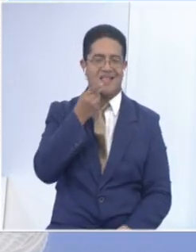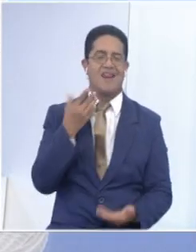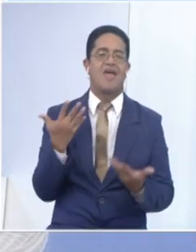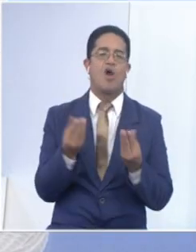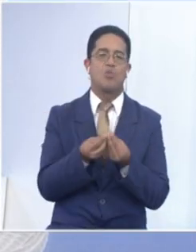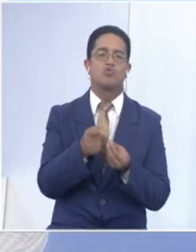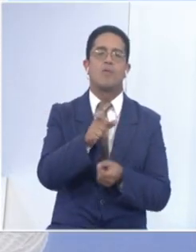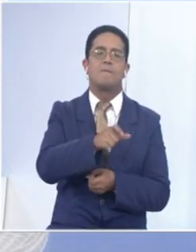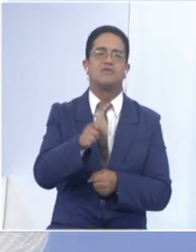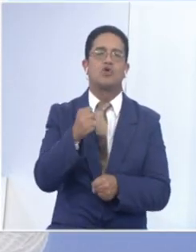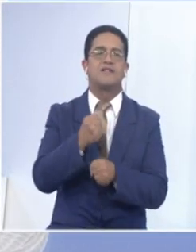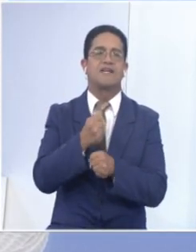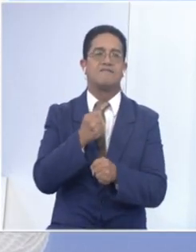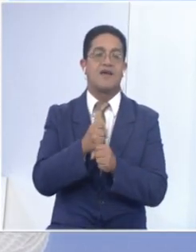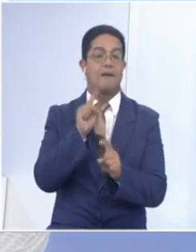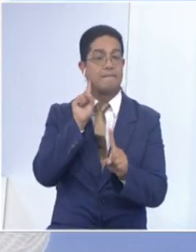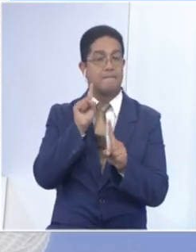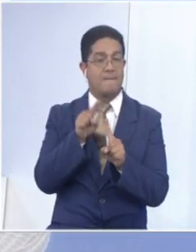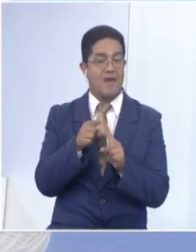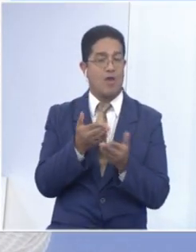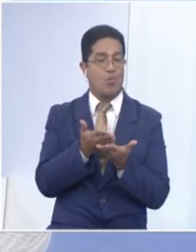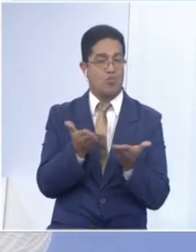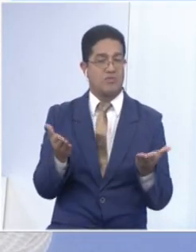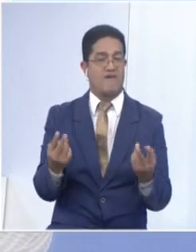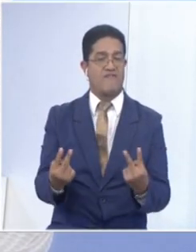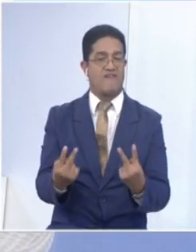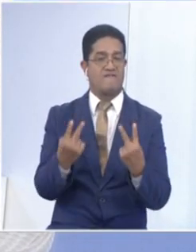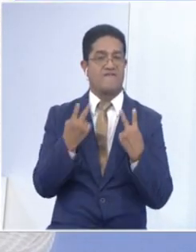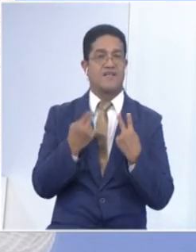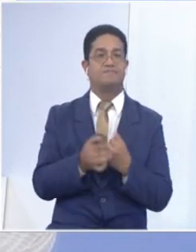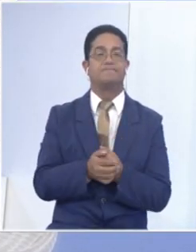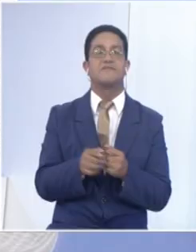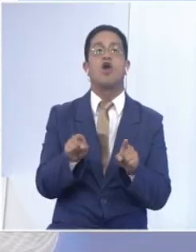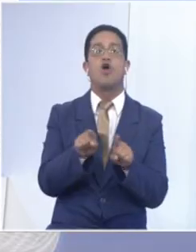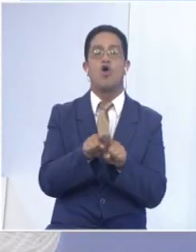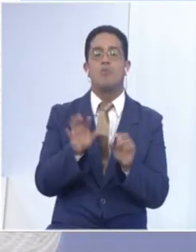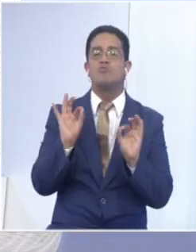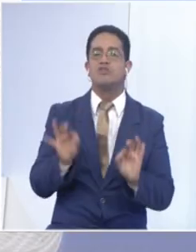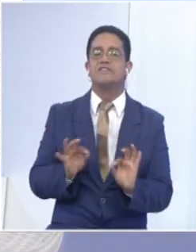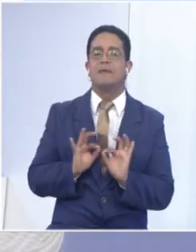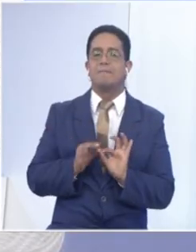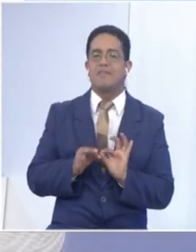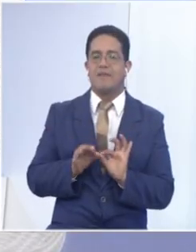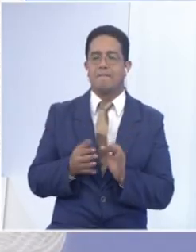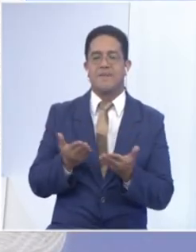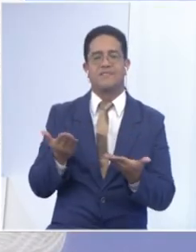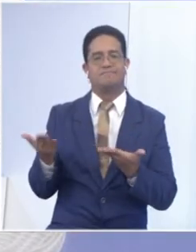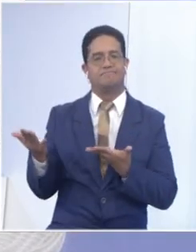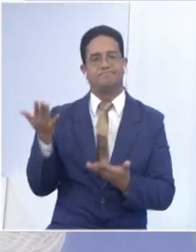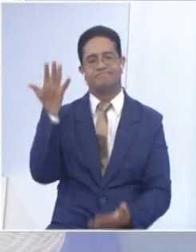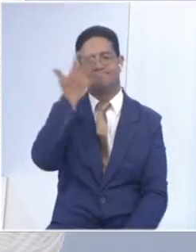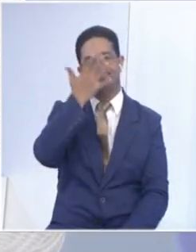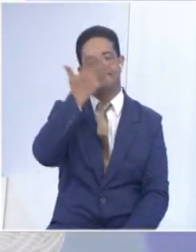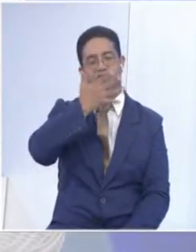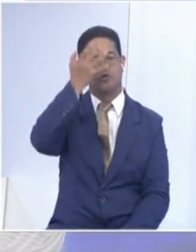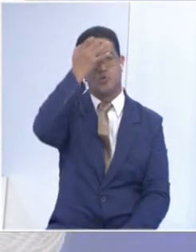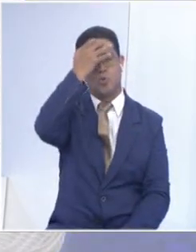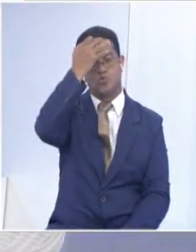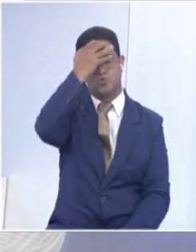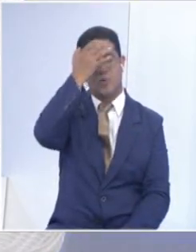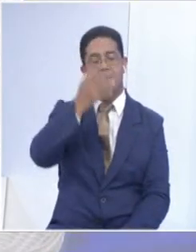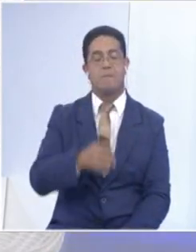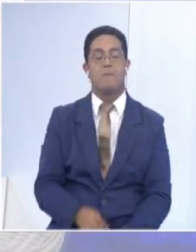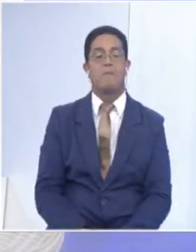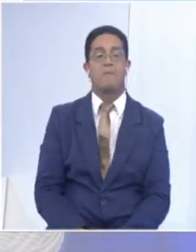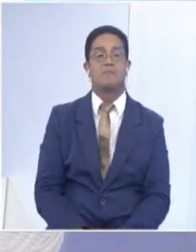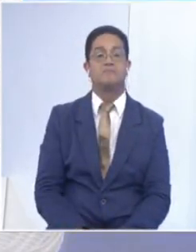de producción que hace posible que este espacio llegue hasta sus hogares. Como siempre, en interpretación de lengua de señas, nuestro compañero Joshua